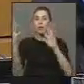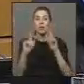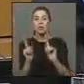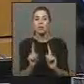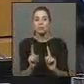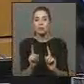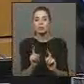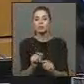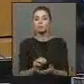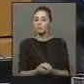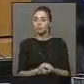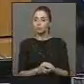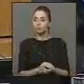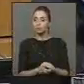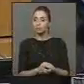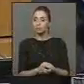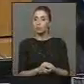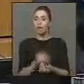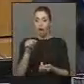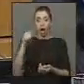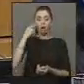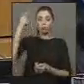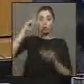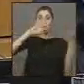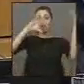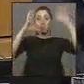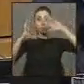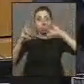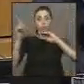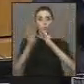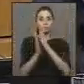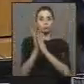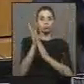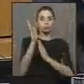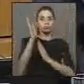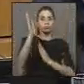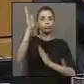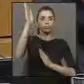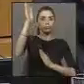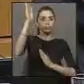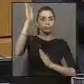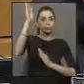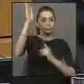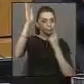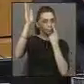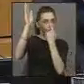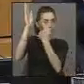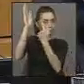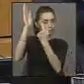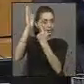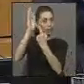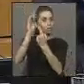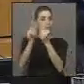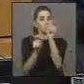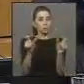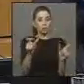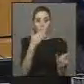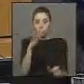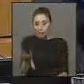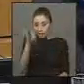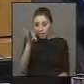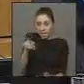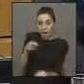Pese a que hay una tendencia mundial muy clara respecto de preferir la